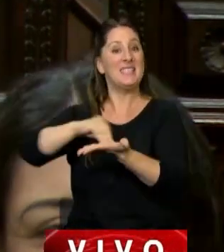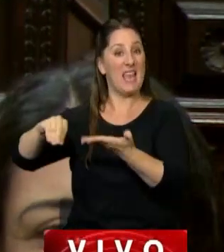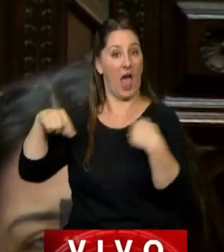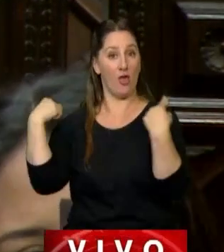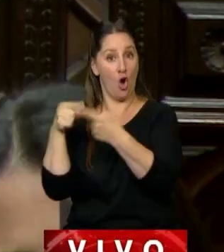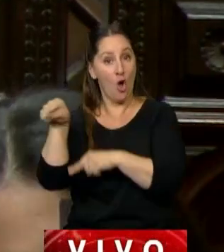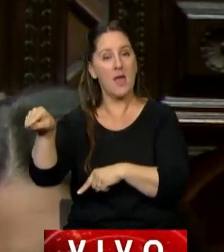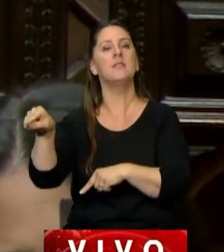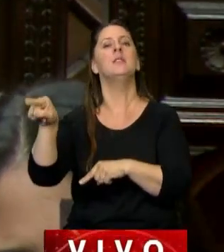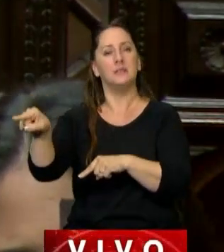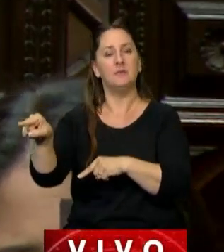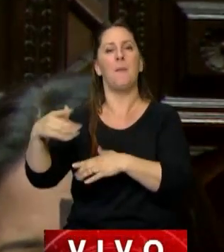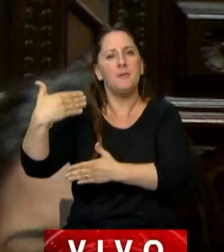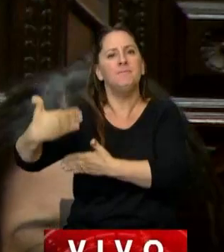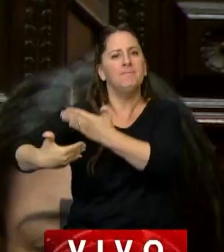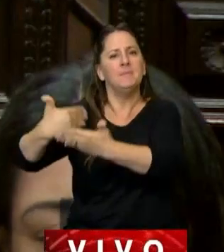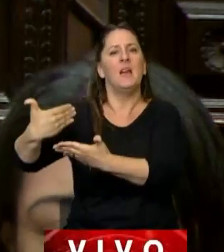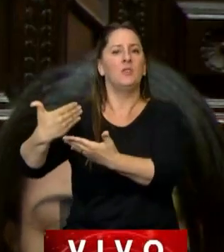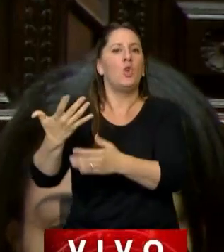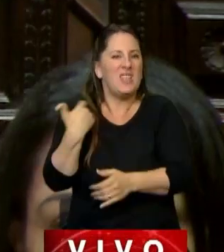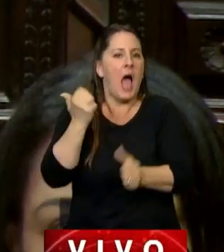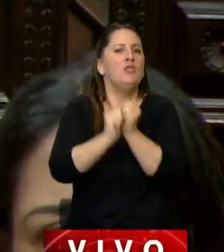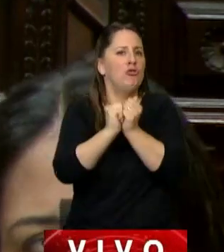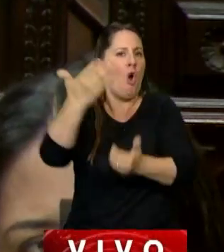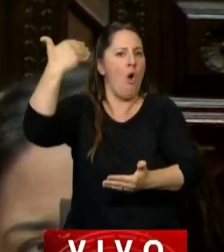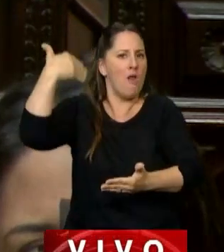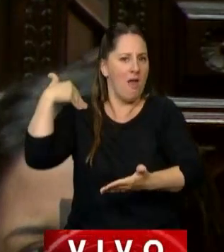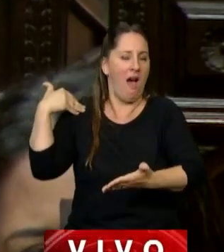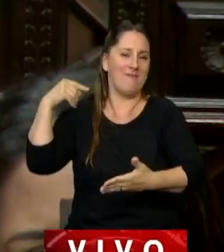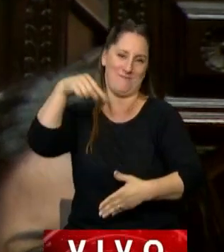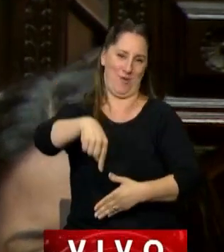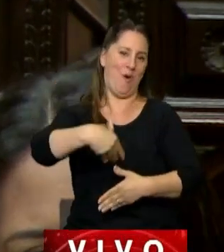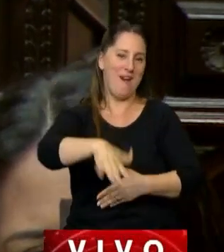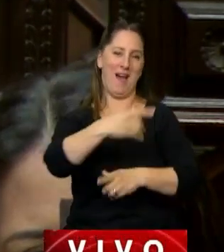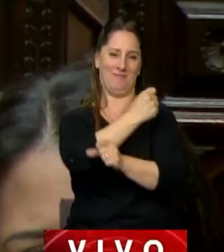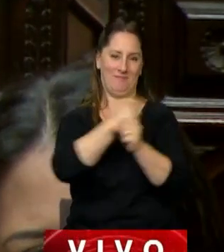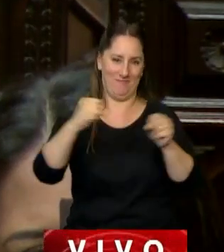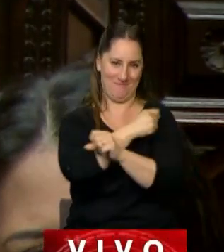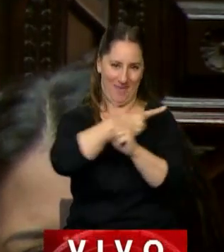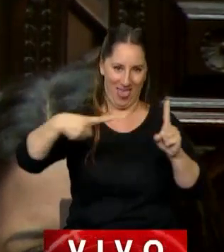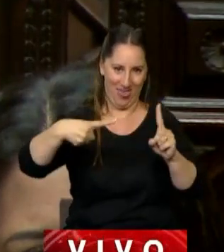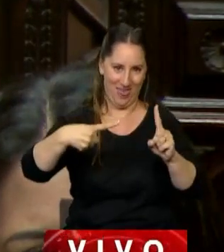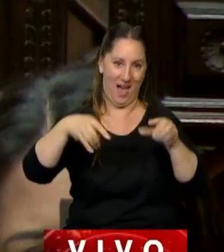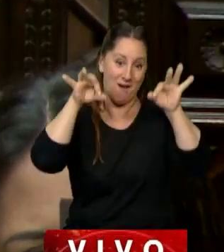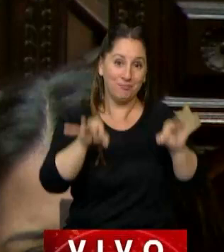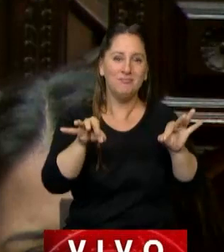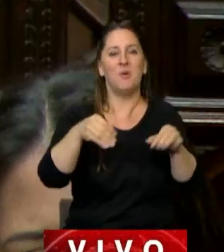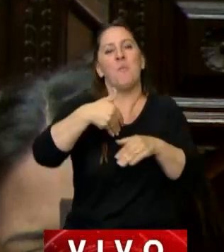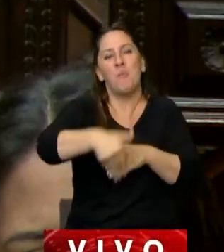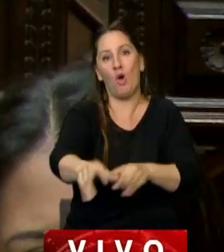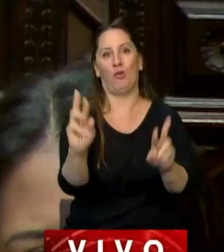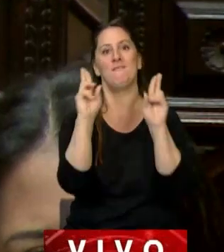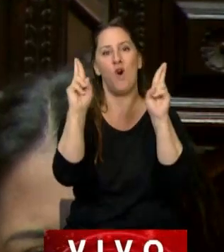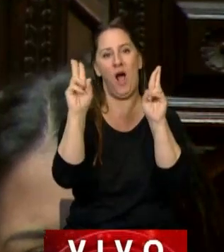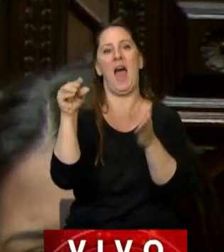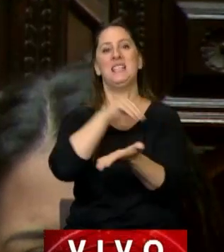y también tuvo despacho allá, por lo que tenemos un hermoso antecedente de que hoy vamos a tener una media sanción acá y que pronto podamos tener